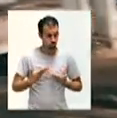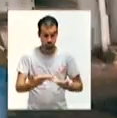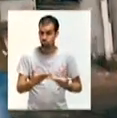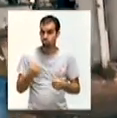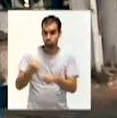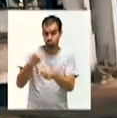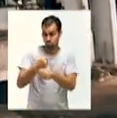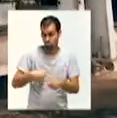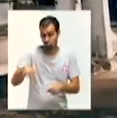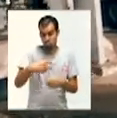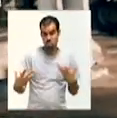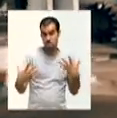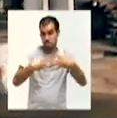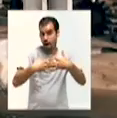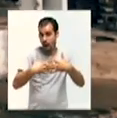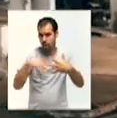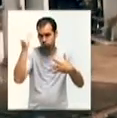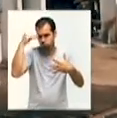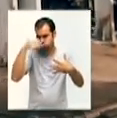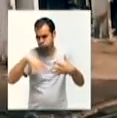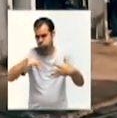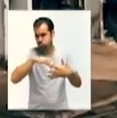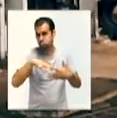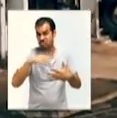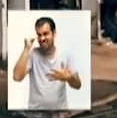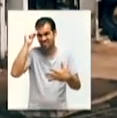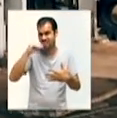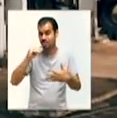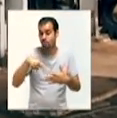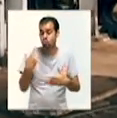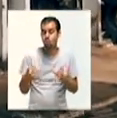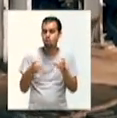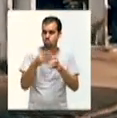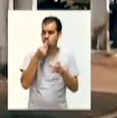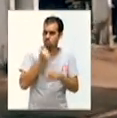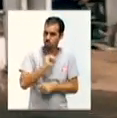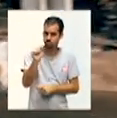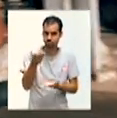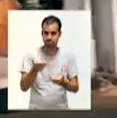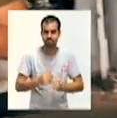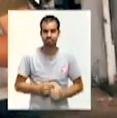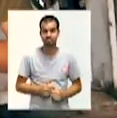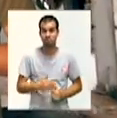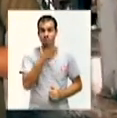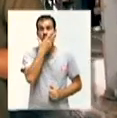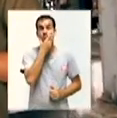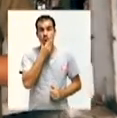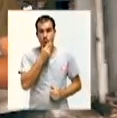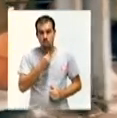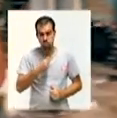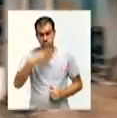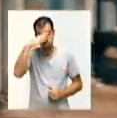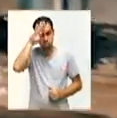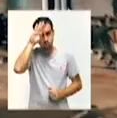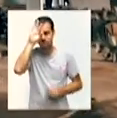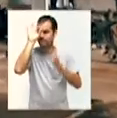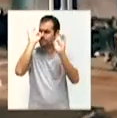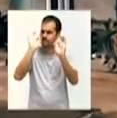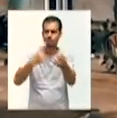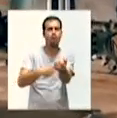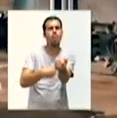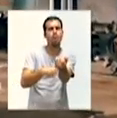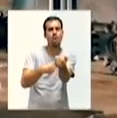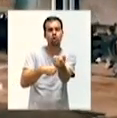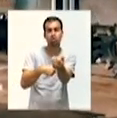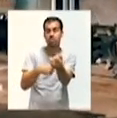y conocimientos, con la convicción de que unidos podemos. La juventud cubana siempre ha sido proa en los momentos esenciales de la patria,